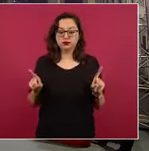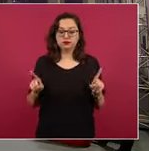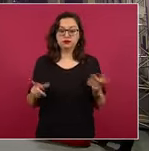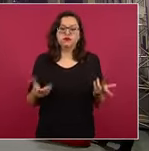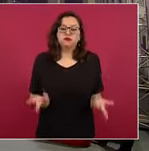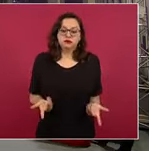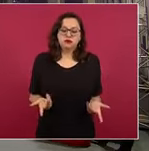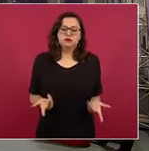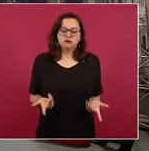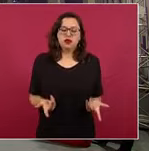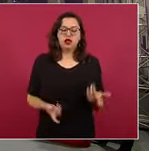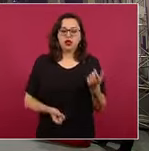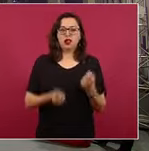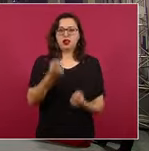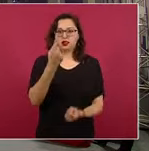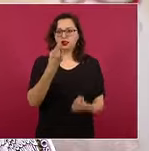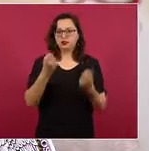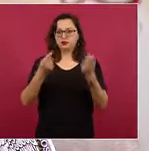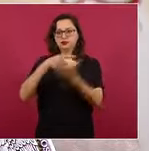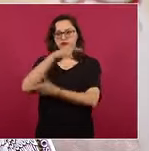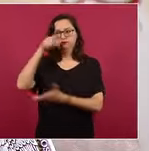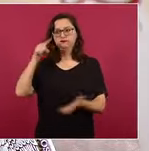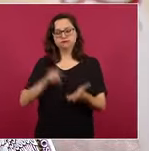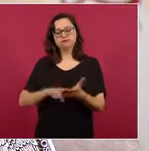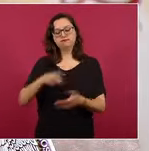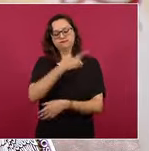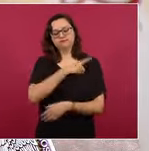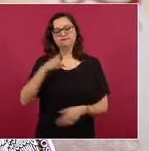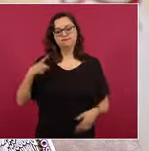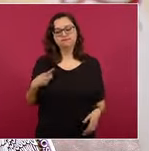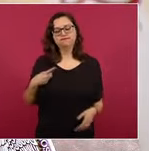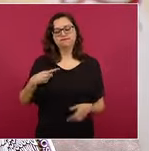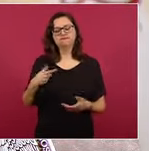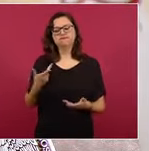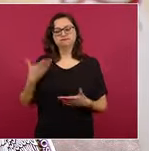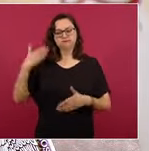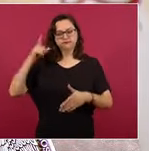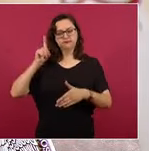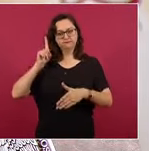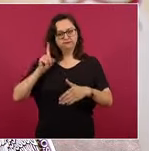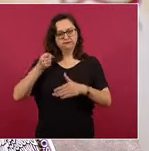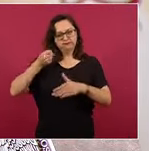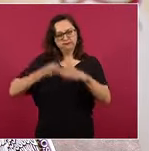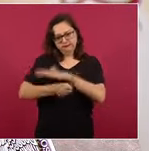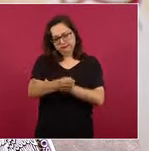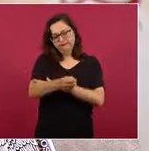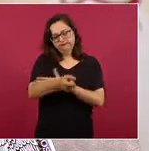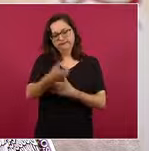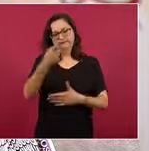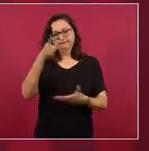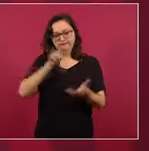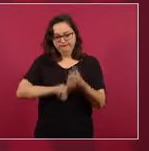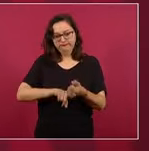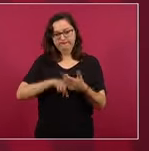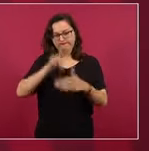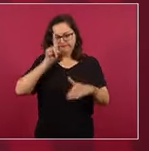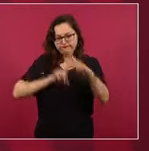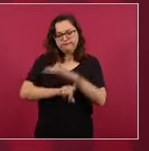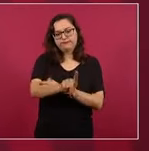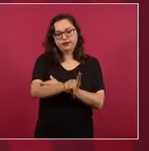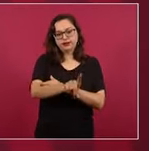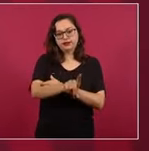que tener al ser humano, porque no todos son pacientes, sino son seres humanos todos, donde